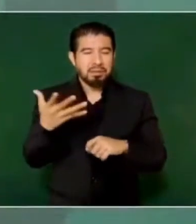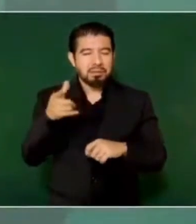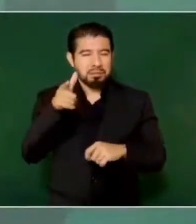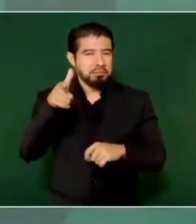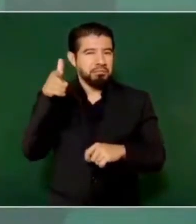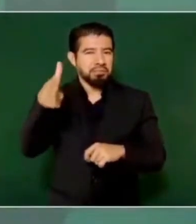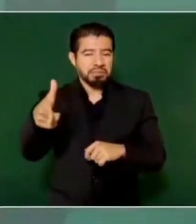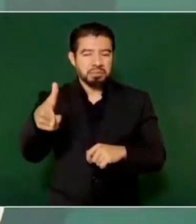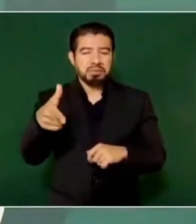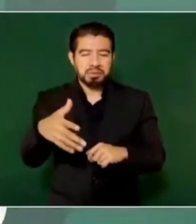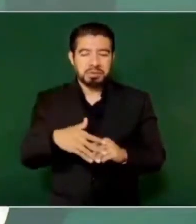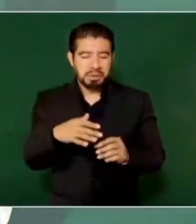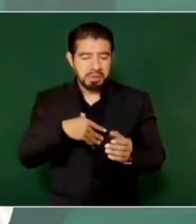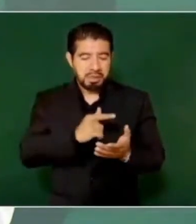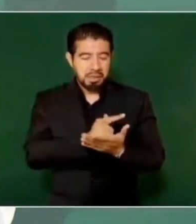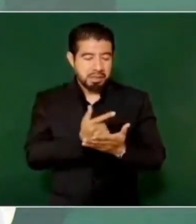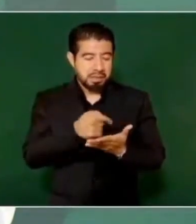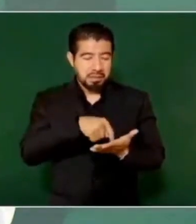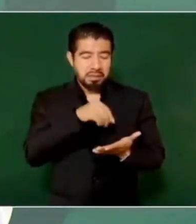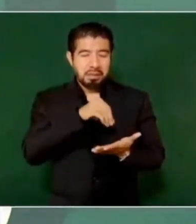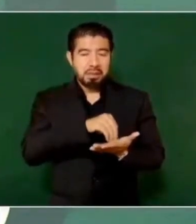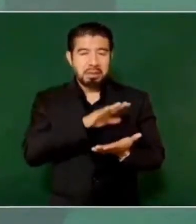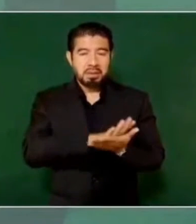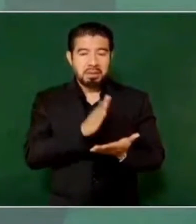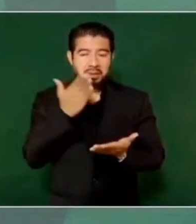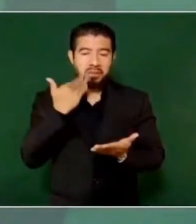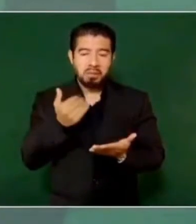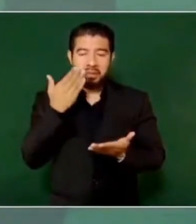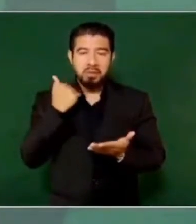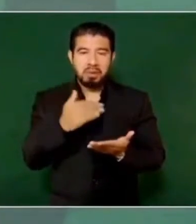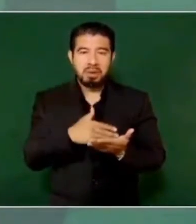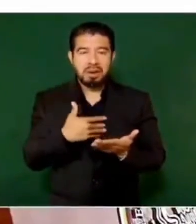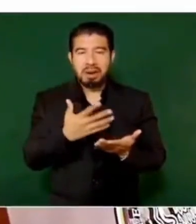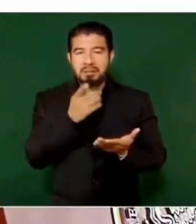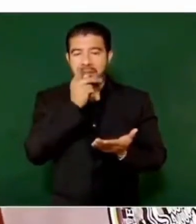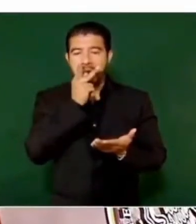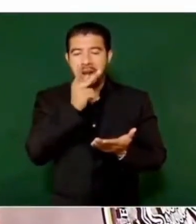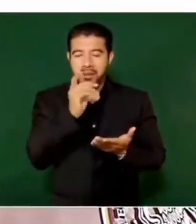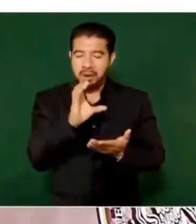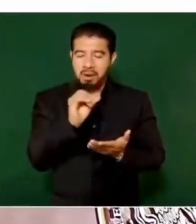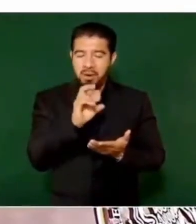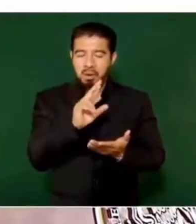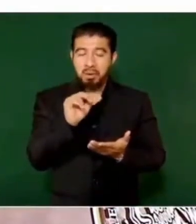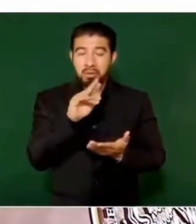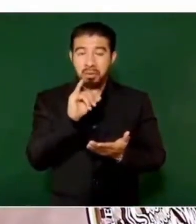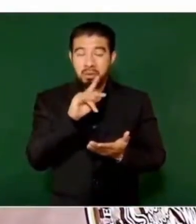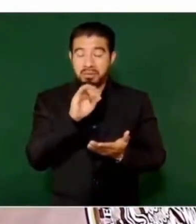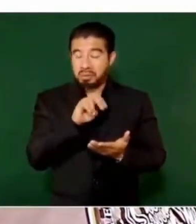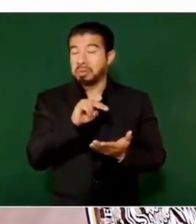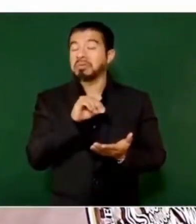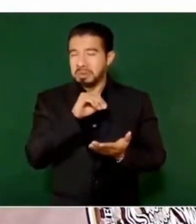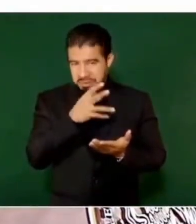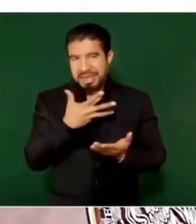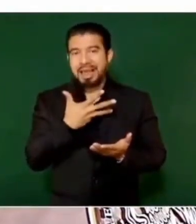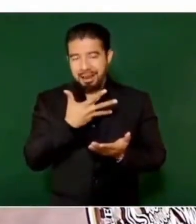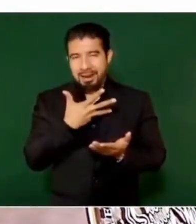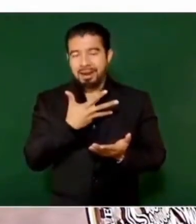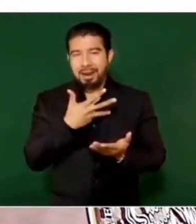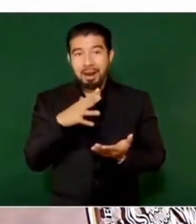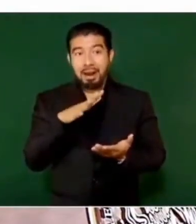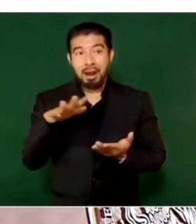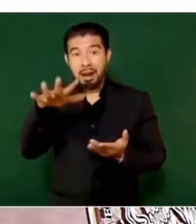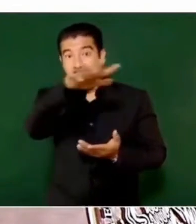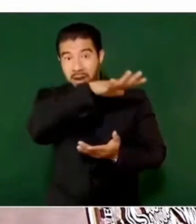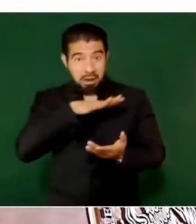¿sí?, no hablo de la corrupción, que desde luego existía, imperaba,